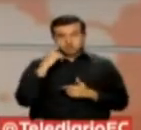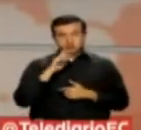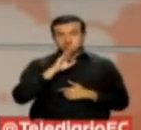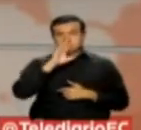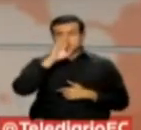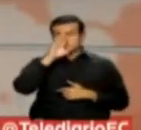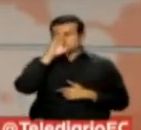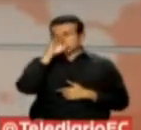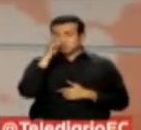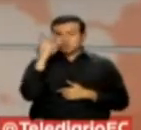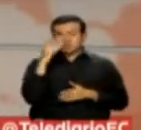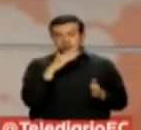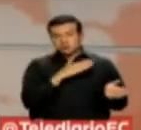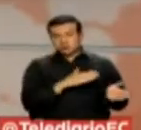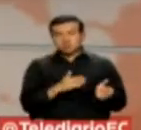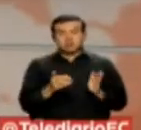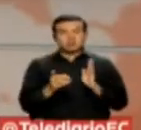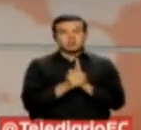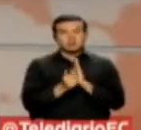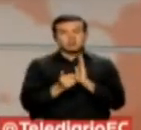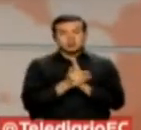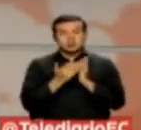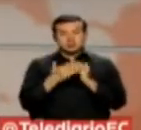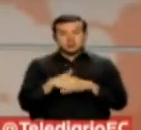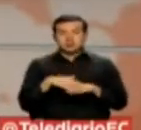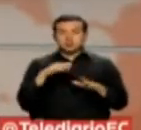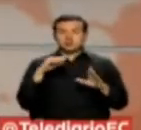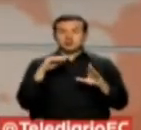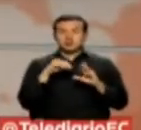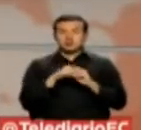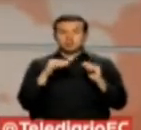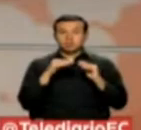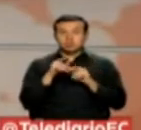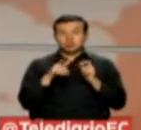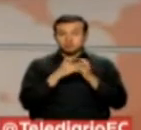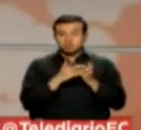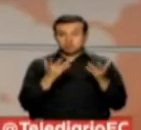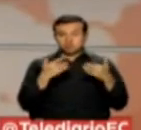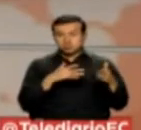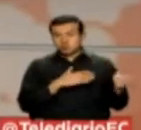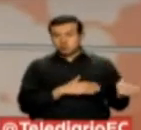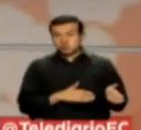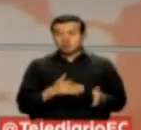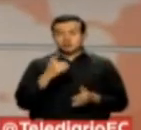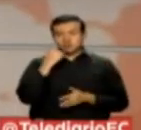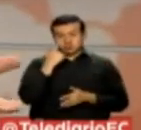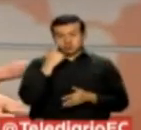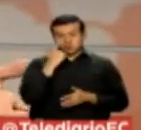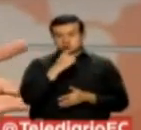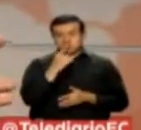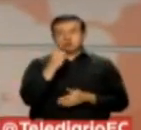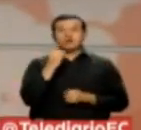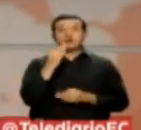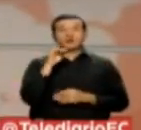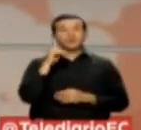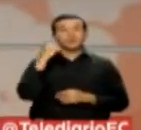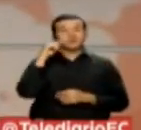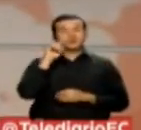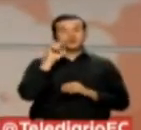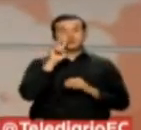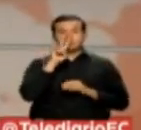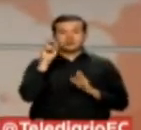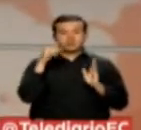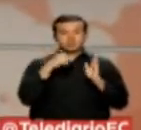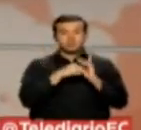agresivamente. Tenemos la capacidad del poder de compra que le damos al afiliado y jubilado, y mire usted que más de